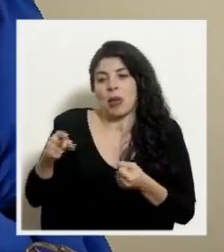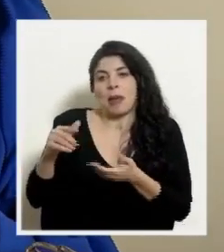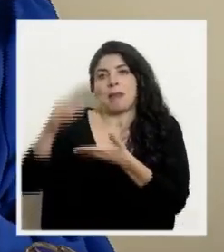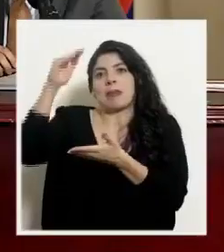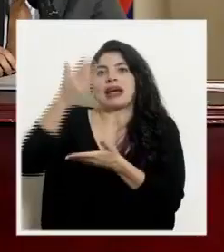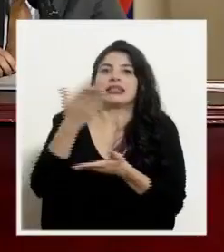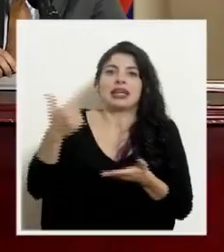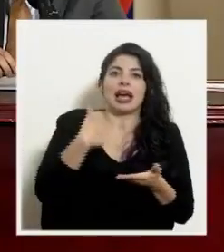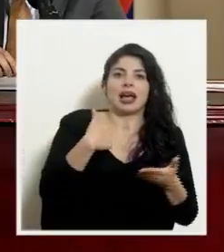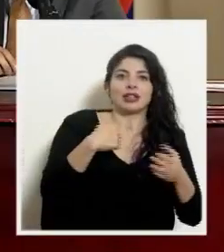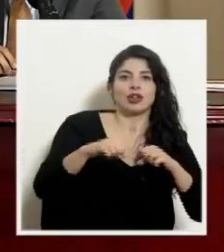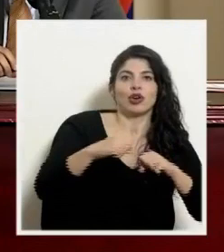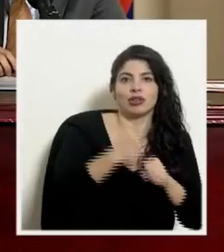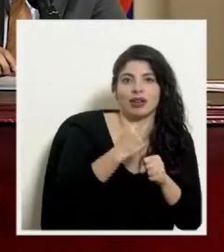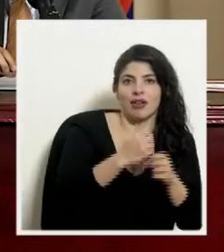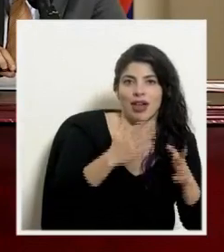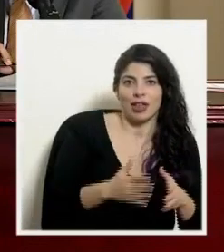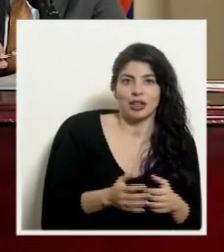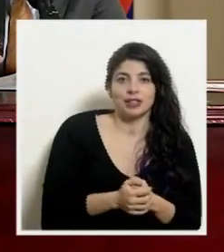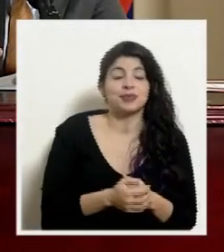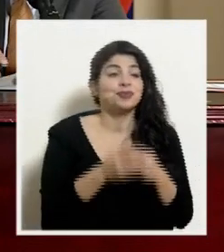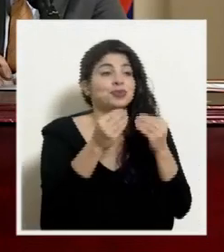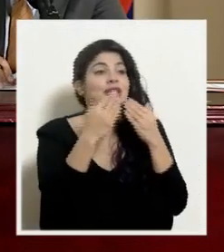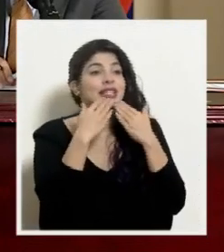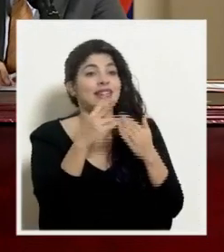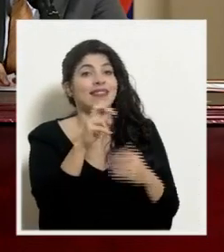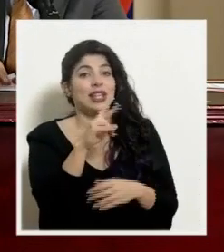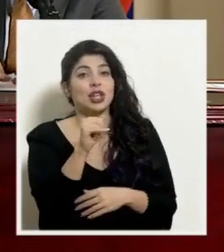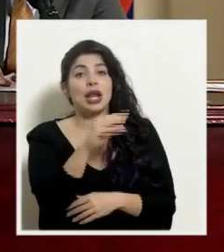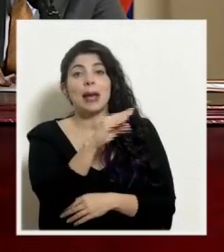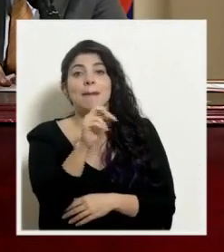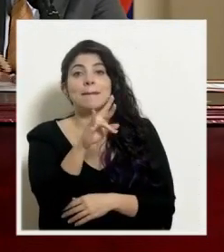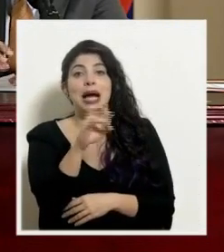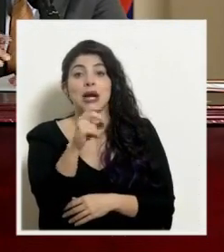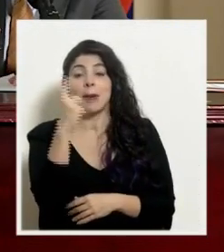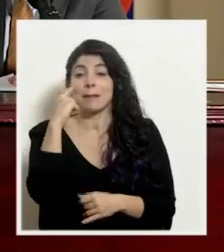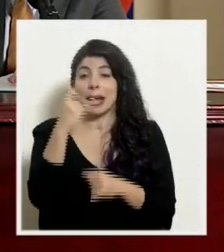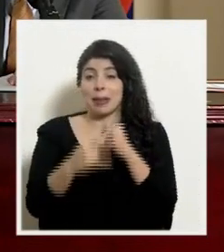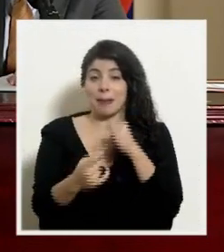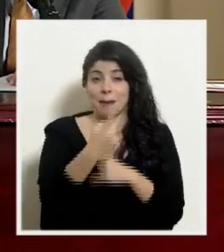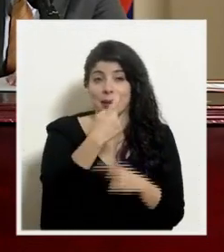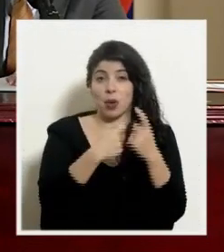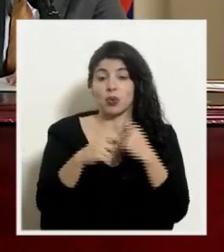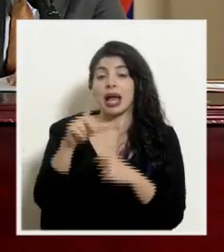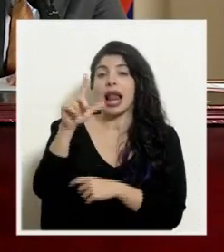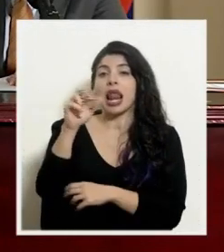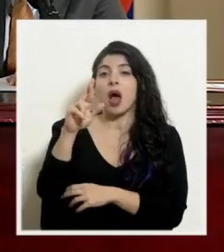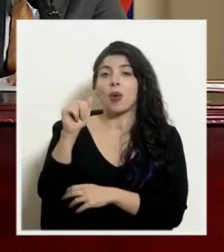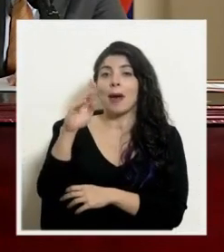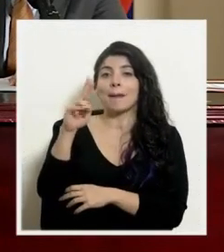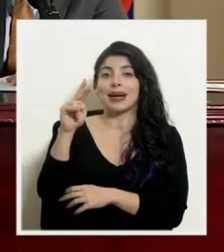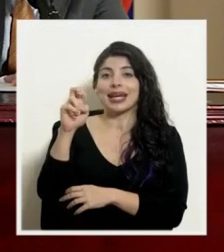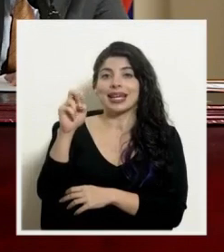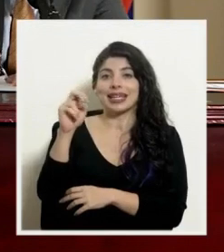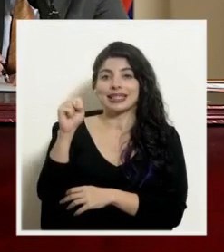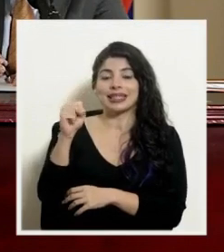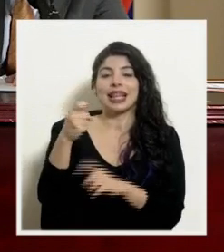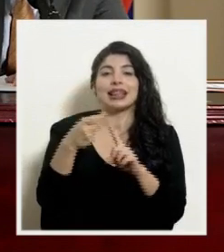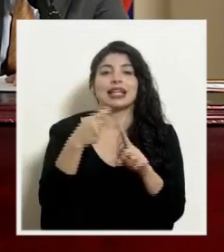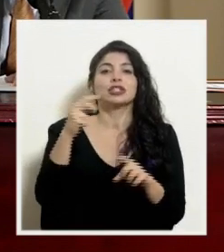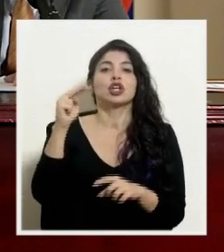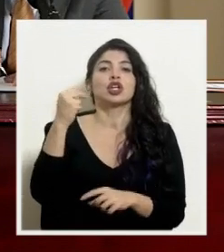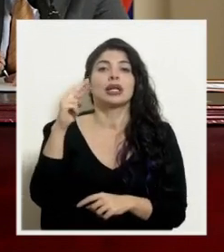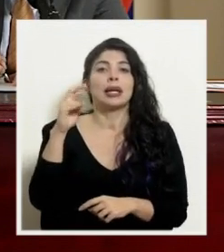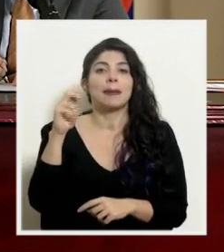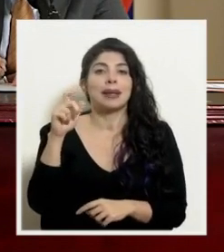Victoria. Muchísimas gracias, Mario. Para concluir el periodo de consultas presenciales, la colega Laura Brenes del medio de